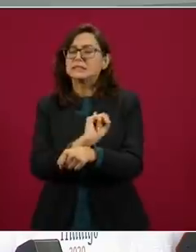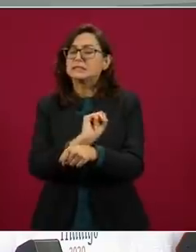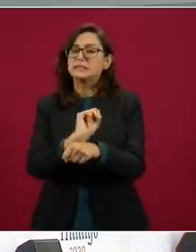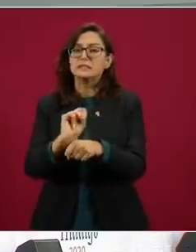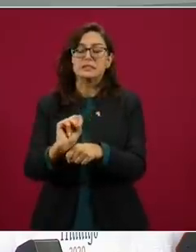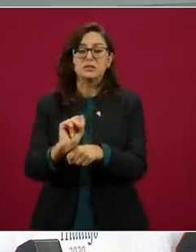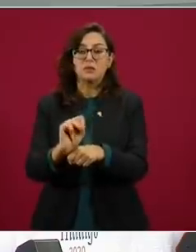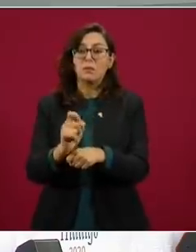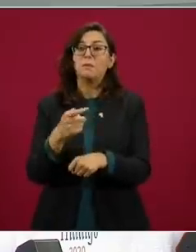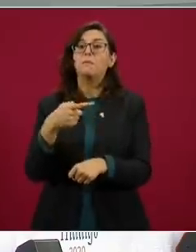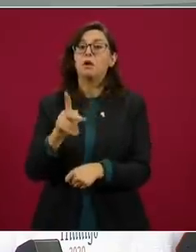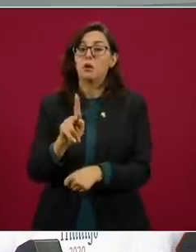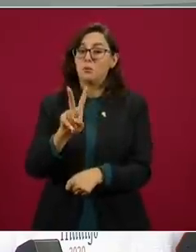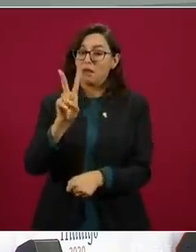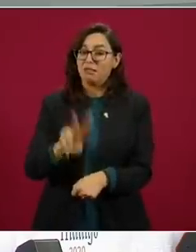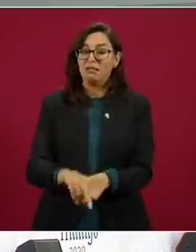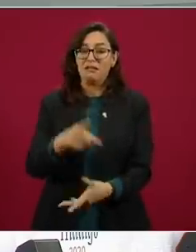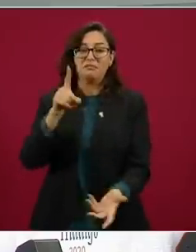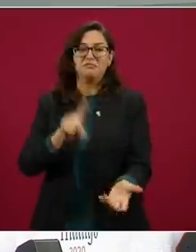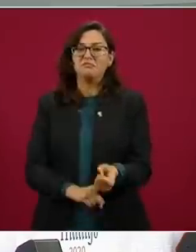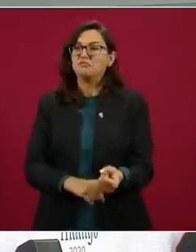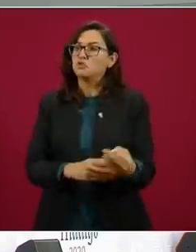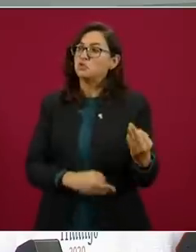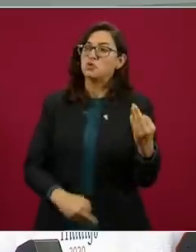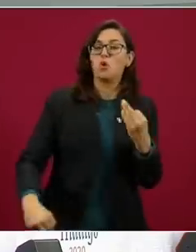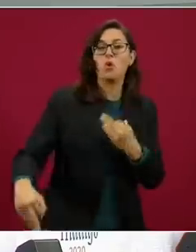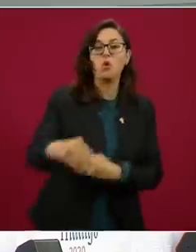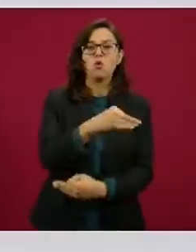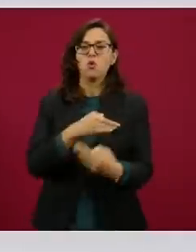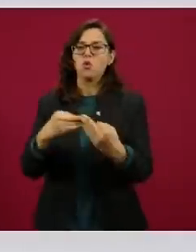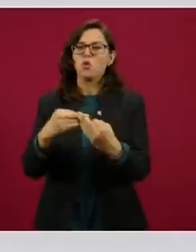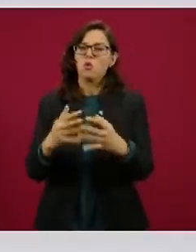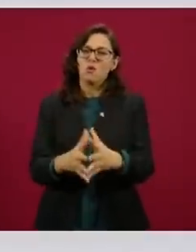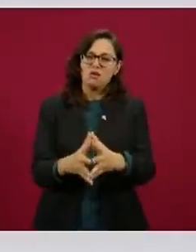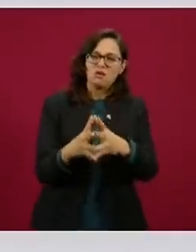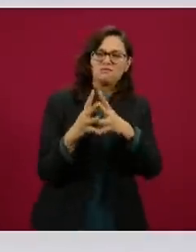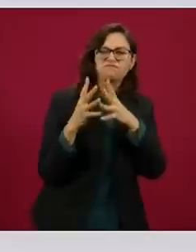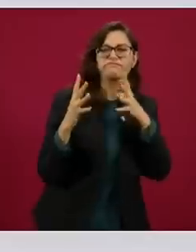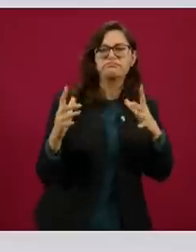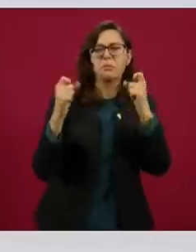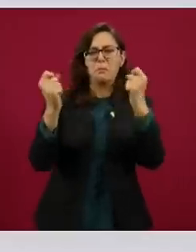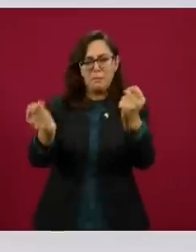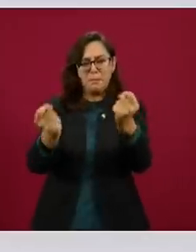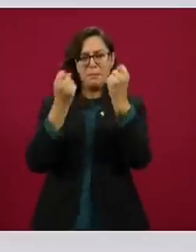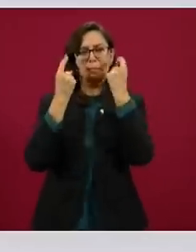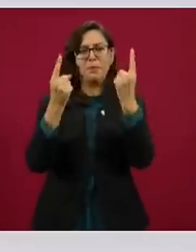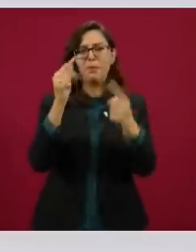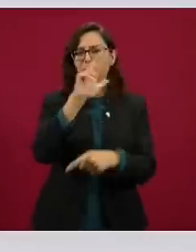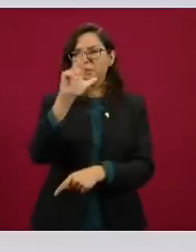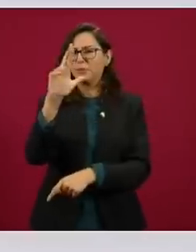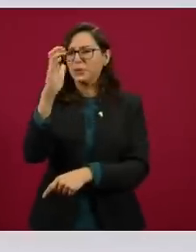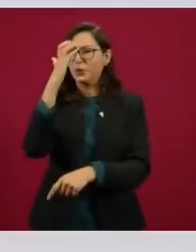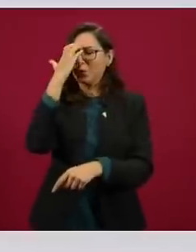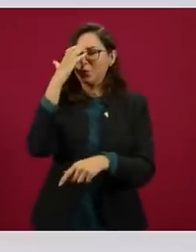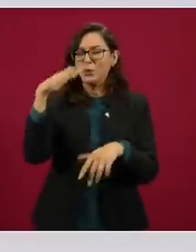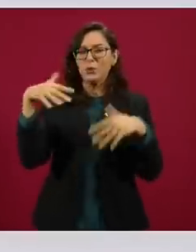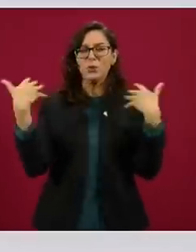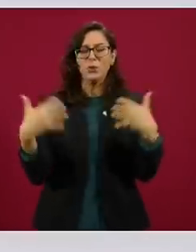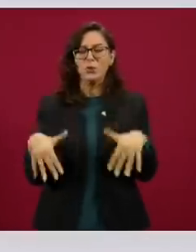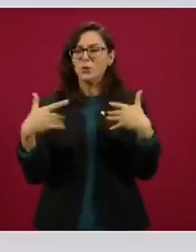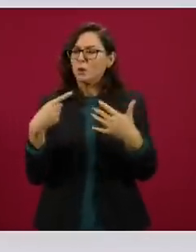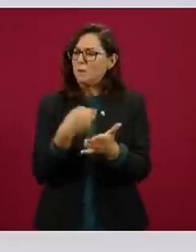que les tenemos celebramos su heroísmo su solidaridad y